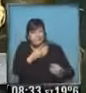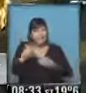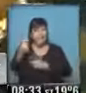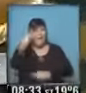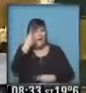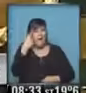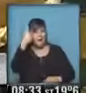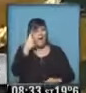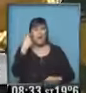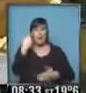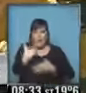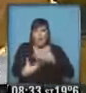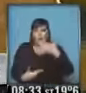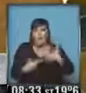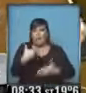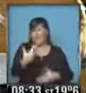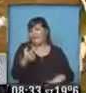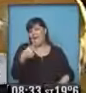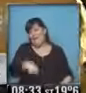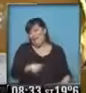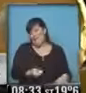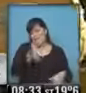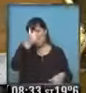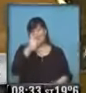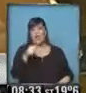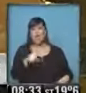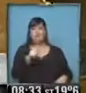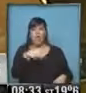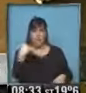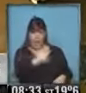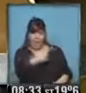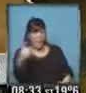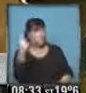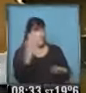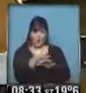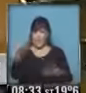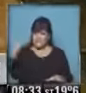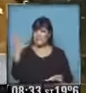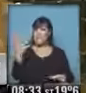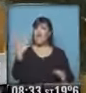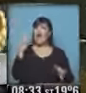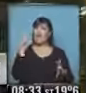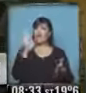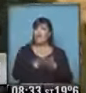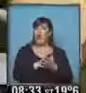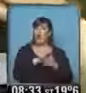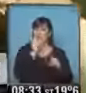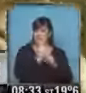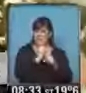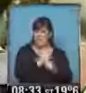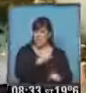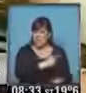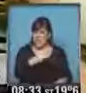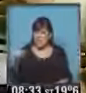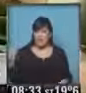aprendiendo y cada vez ya para nosotros es sencillo hacer esto. Cada uno de ustedes ha sido un especialista, se ha especializado en hacer el trabajo que está haciendo y